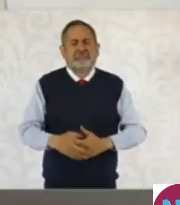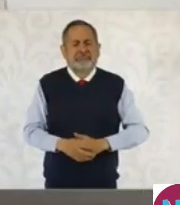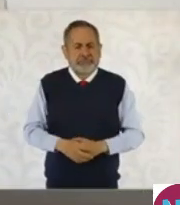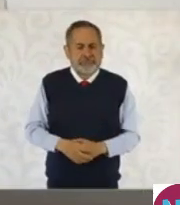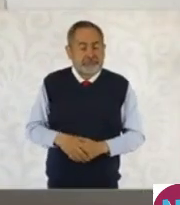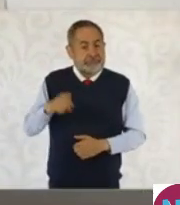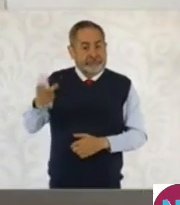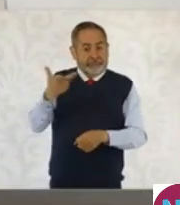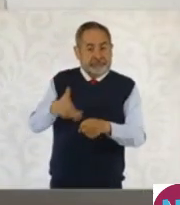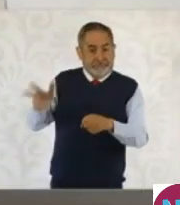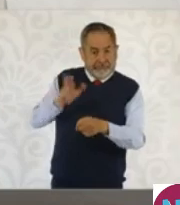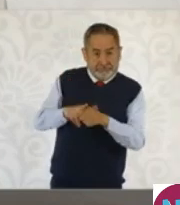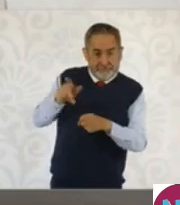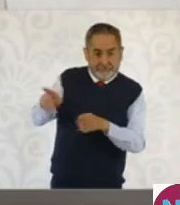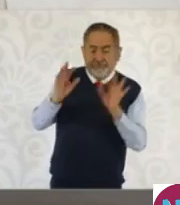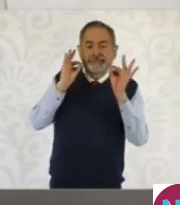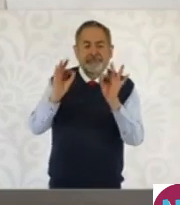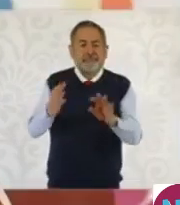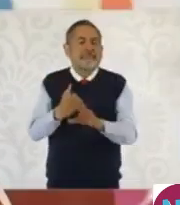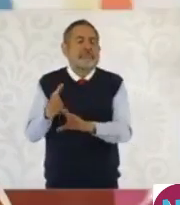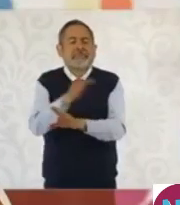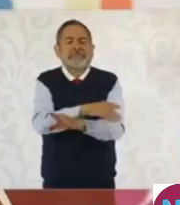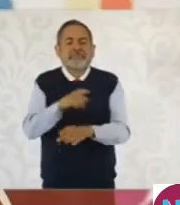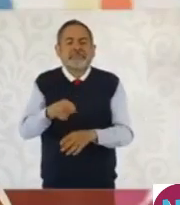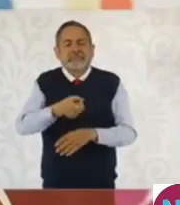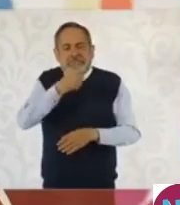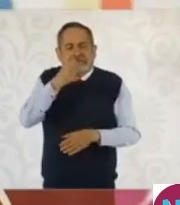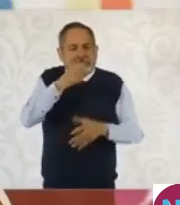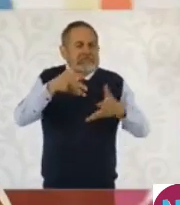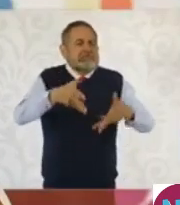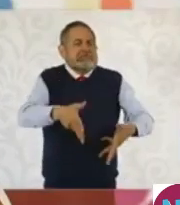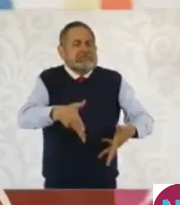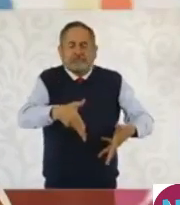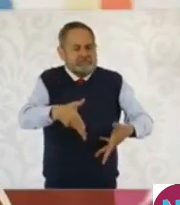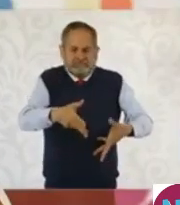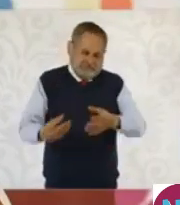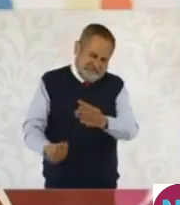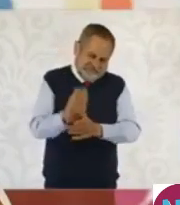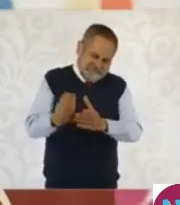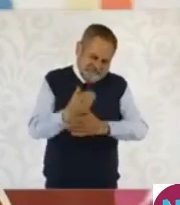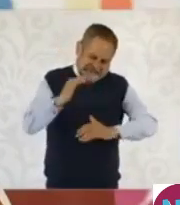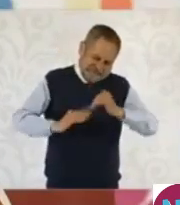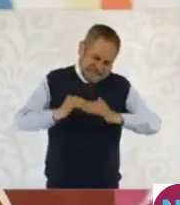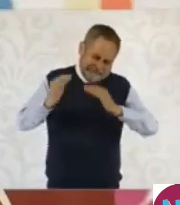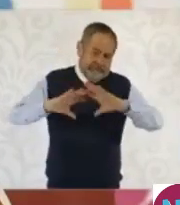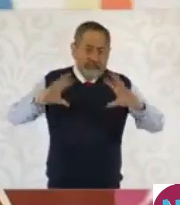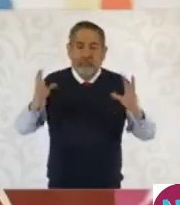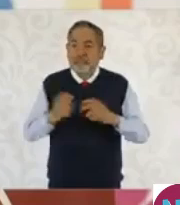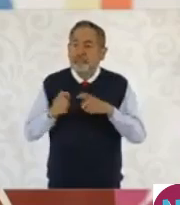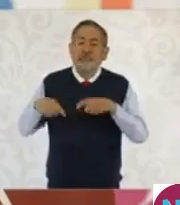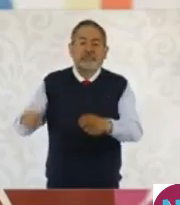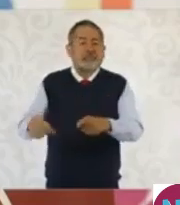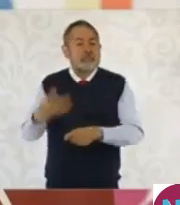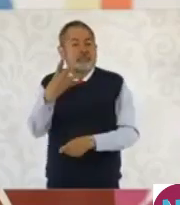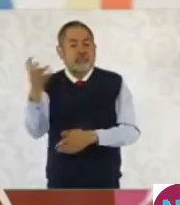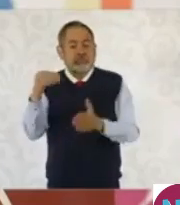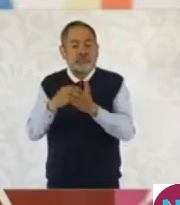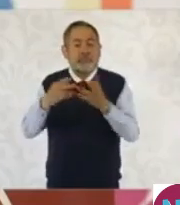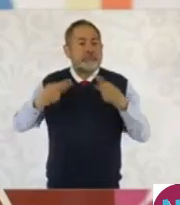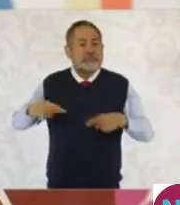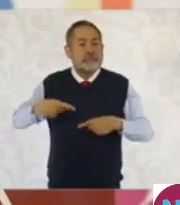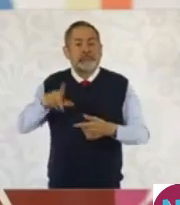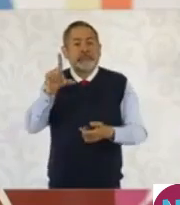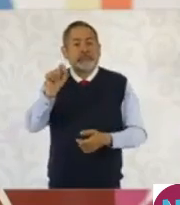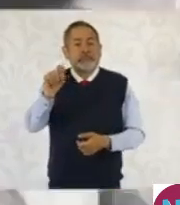Este hospital sustituye al viejo Hospital General y va a beneficiar a más de 400,000 personas de 20